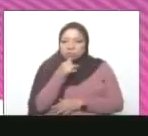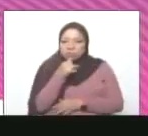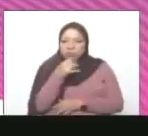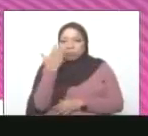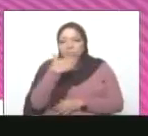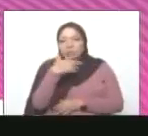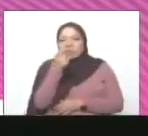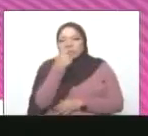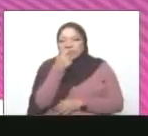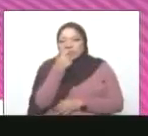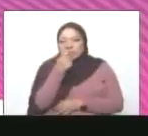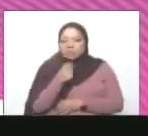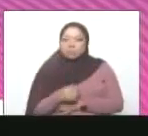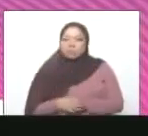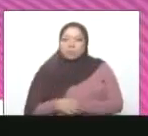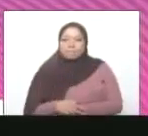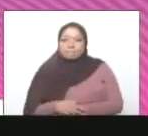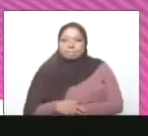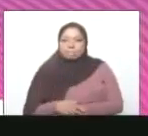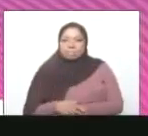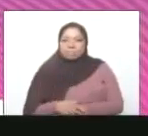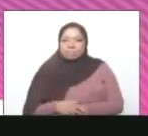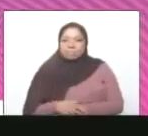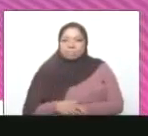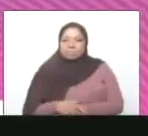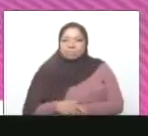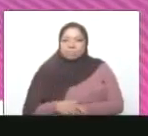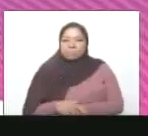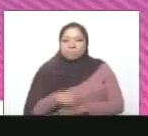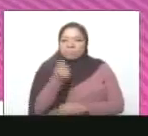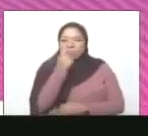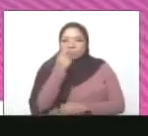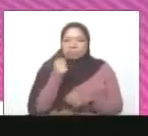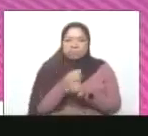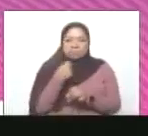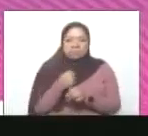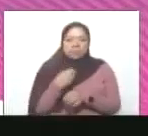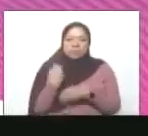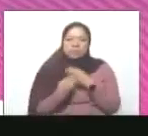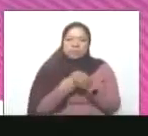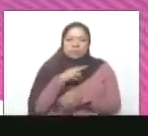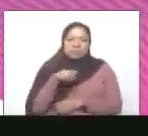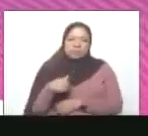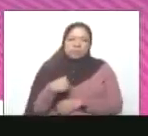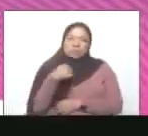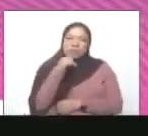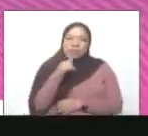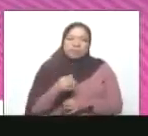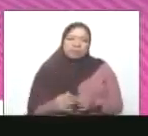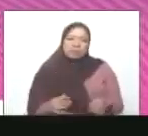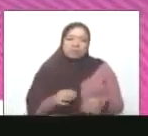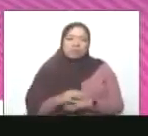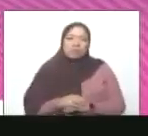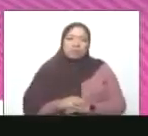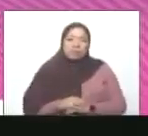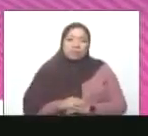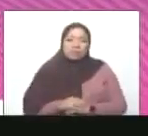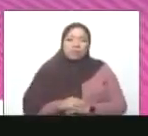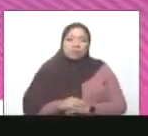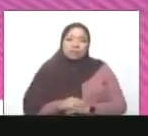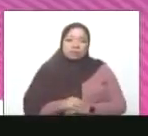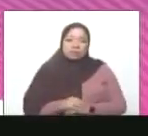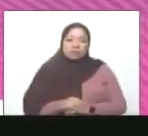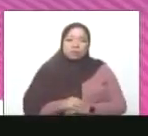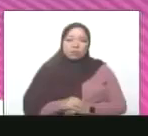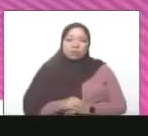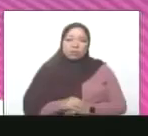que se están llevando a la cena de hoy es aguacate de Yaracuy. Sí, aguacate venezolano, aquí lo